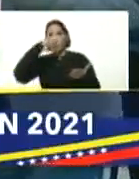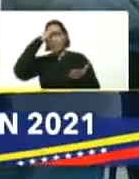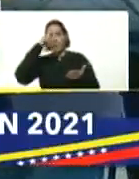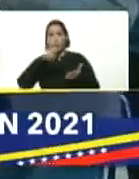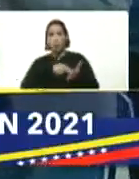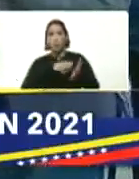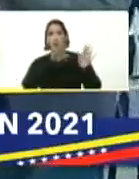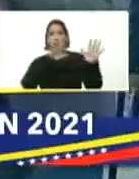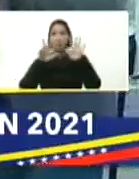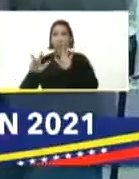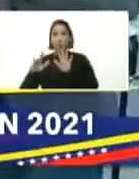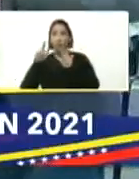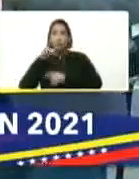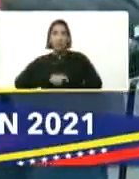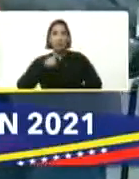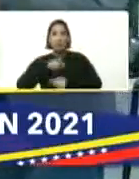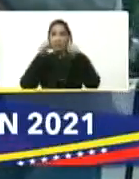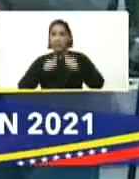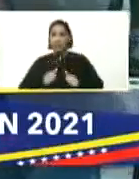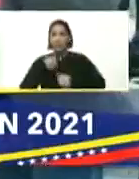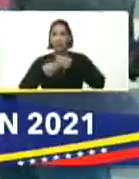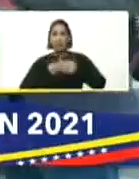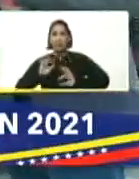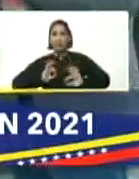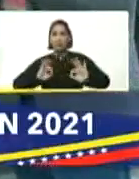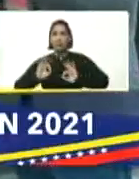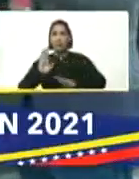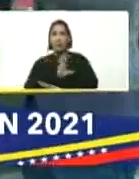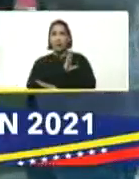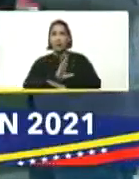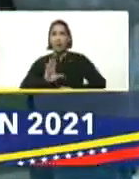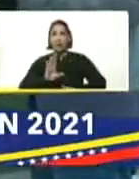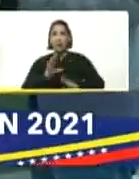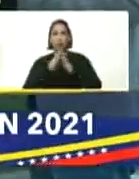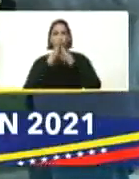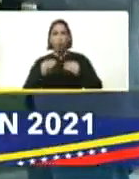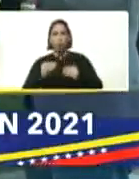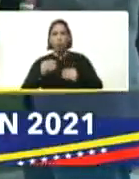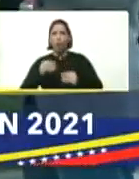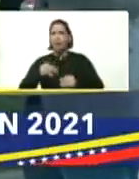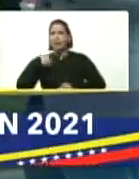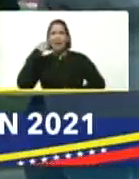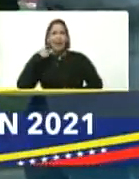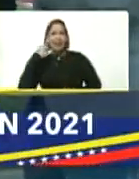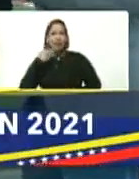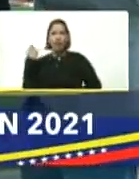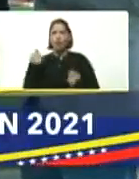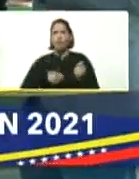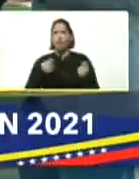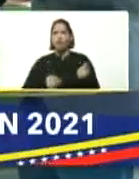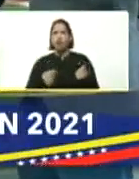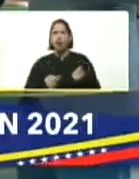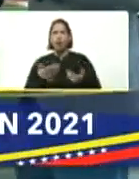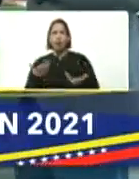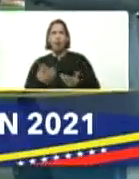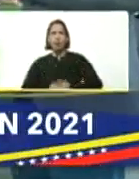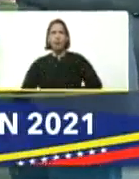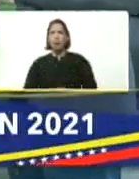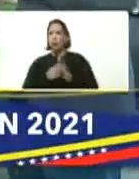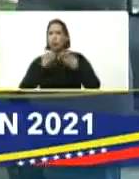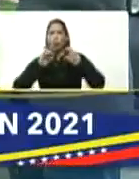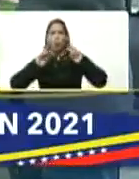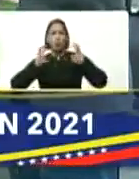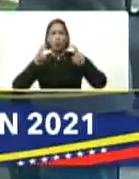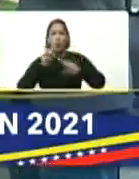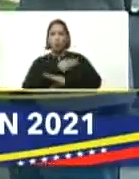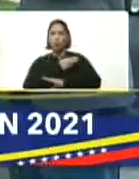necesidad artística de hacer una obra de teatro donde él cantara sus temas, donde él cantara El Negrito Fullero, donde él cantara El Pastorcillo, donde él cantara todos sus temas